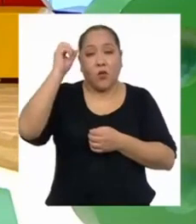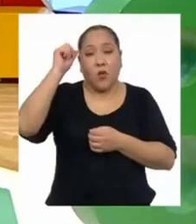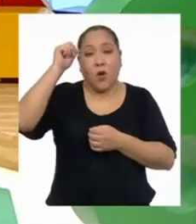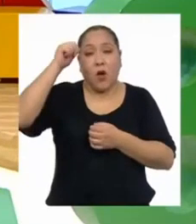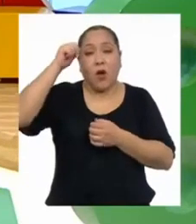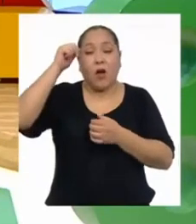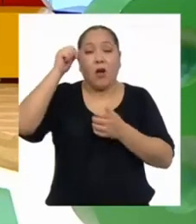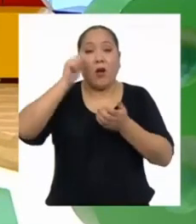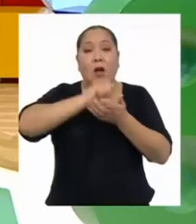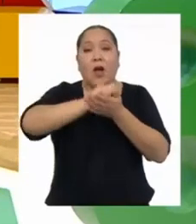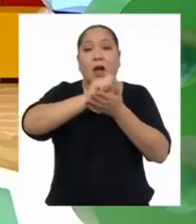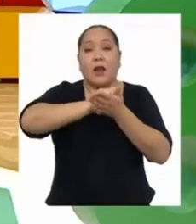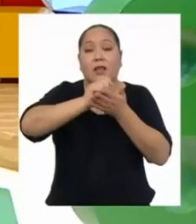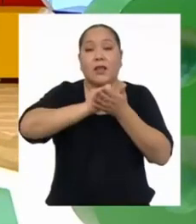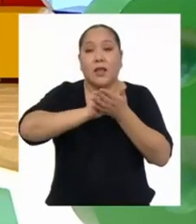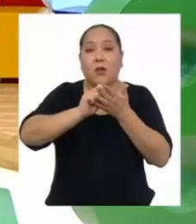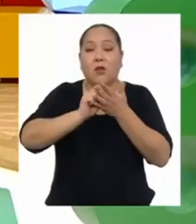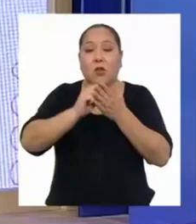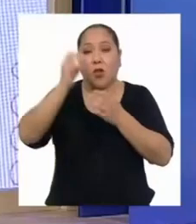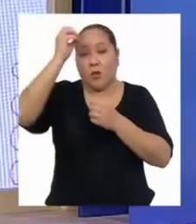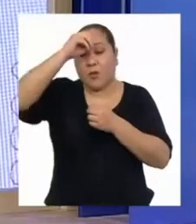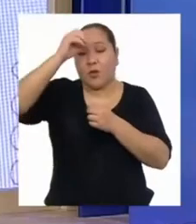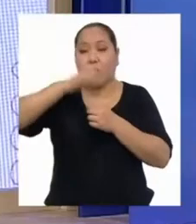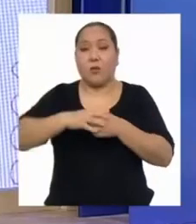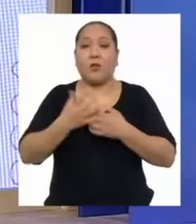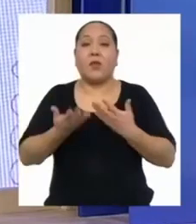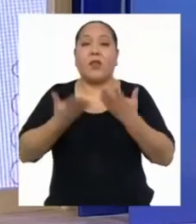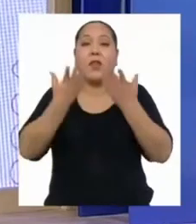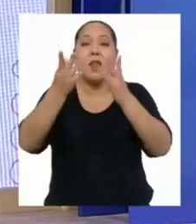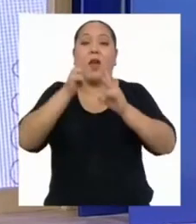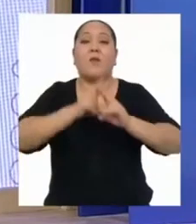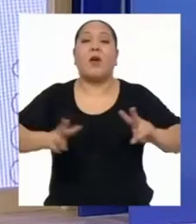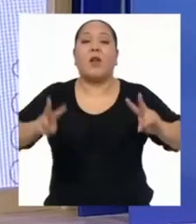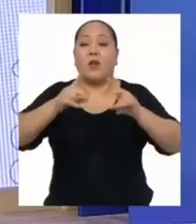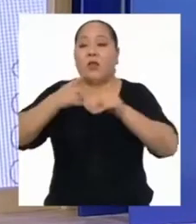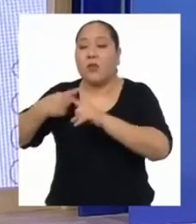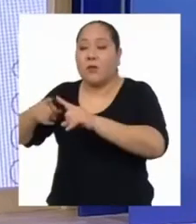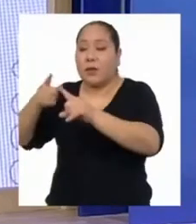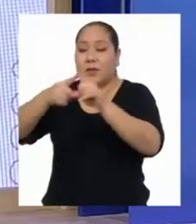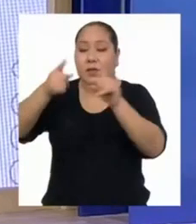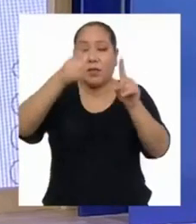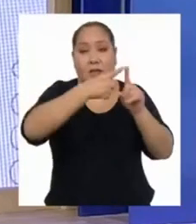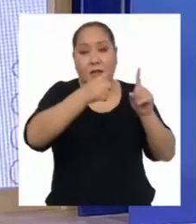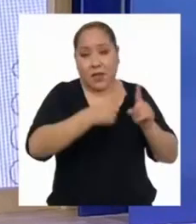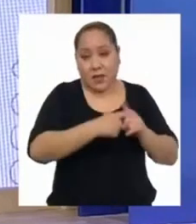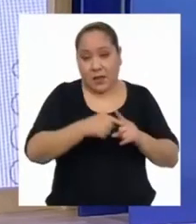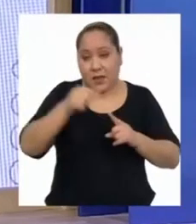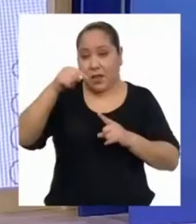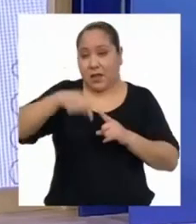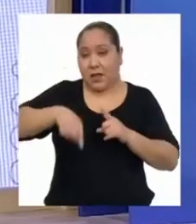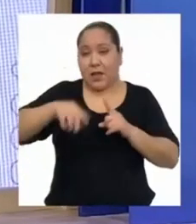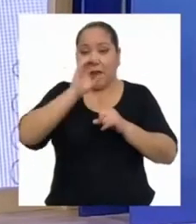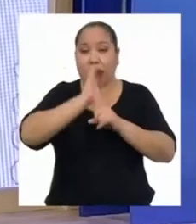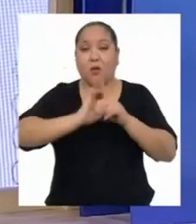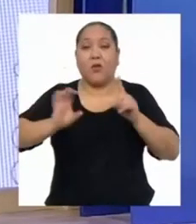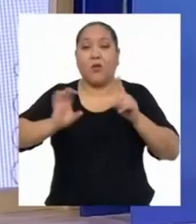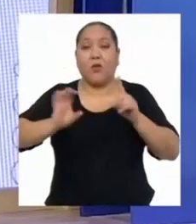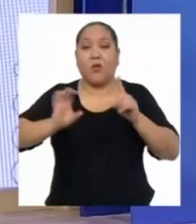la diversidad cultural del Perú. Bien, recuerden registrar su trabajo en su cuaderno